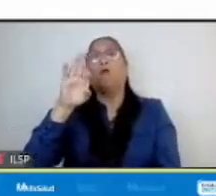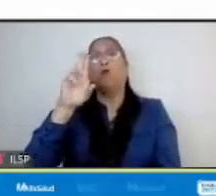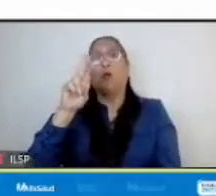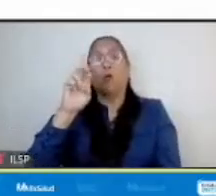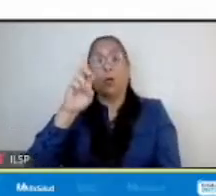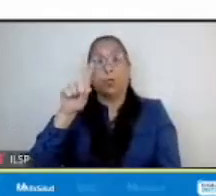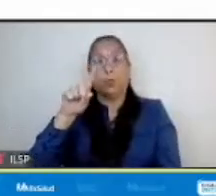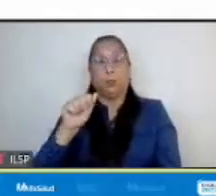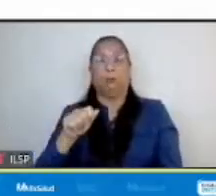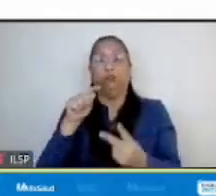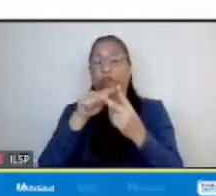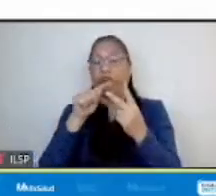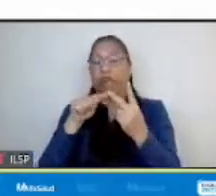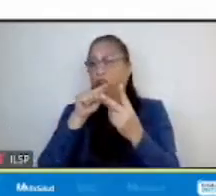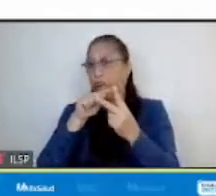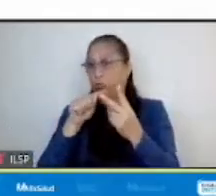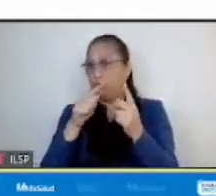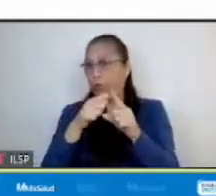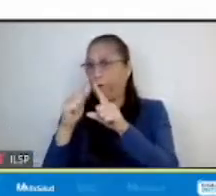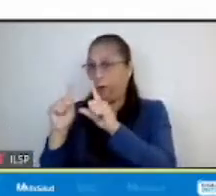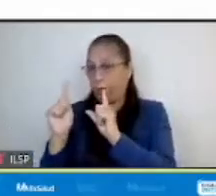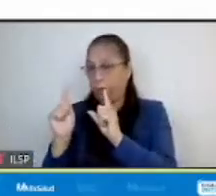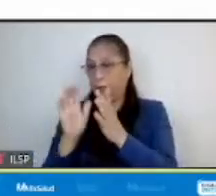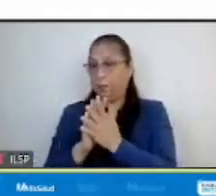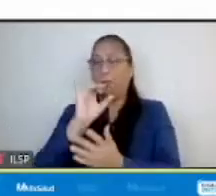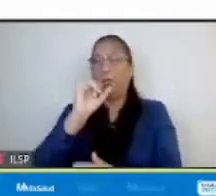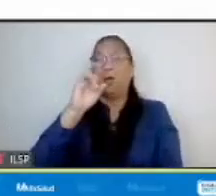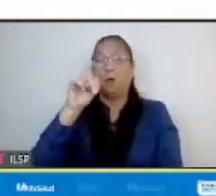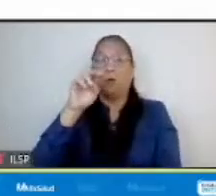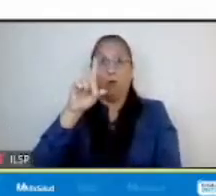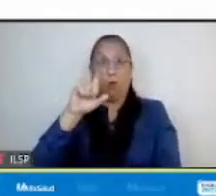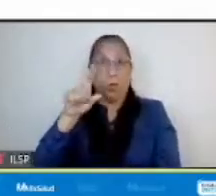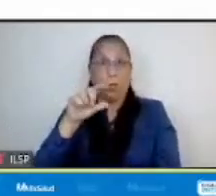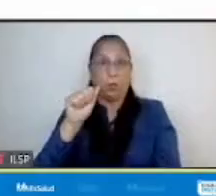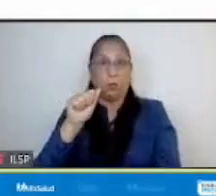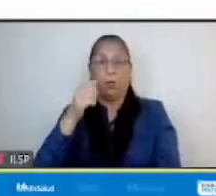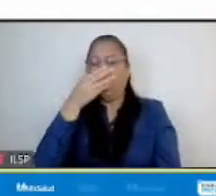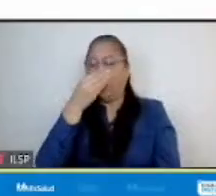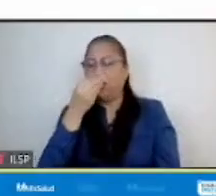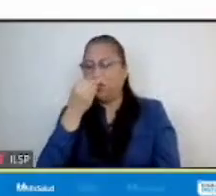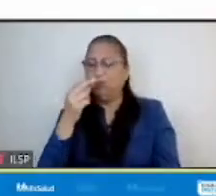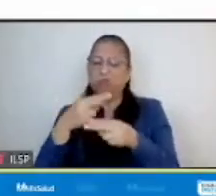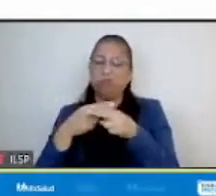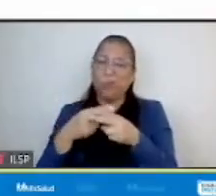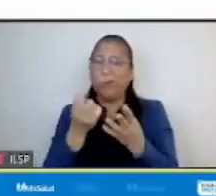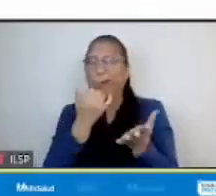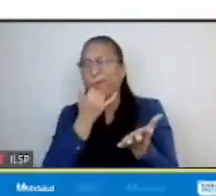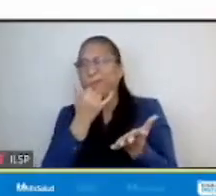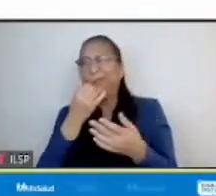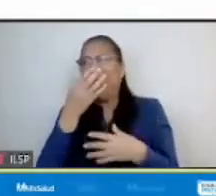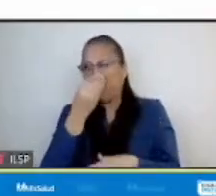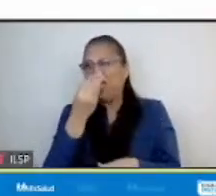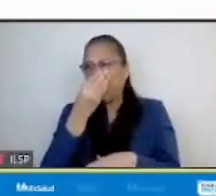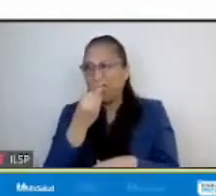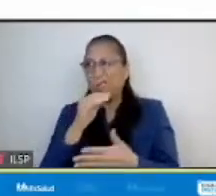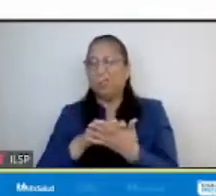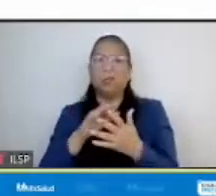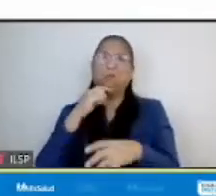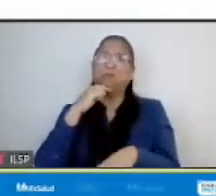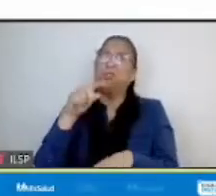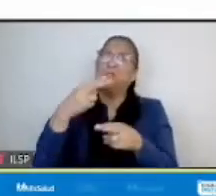catarro, y una cosa es gripe o influenza. La gripe es la influenza, mal llamada a veces el catarro común, resfriado común le decimos gripe, que está mal